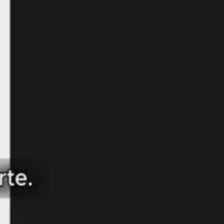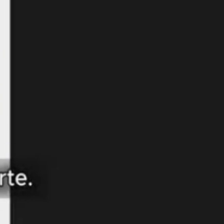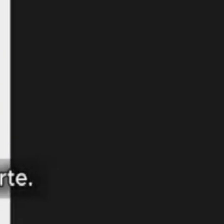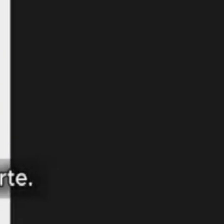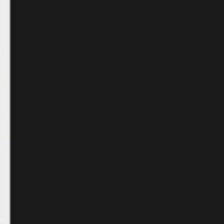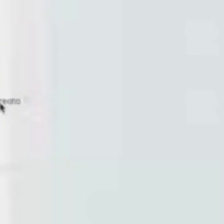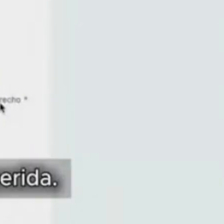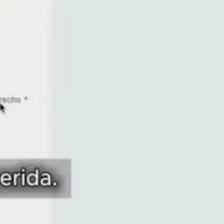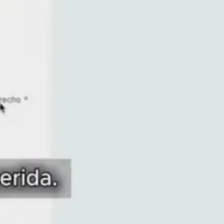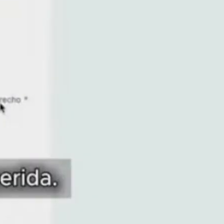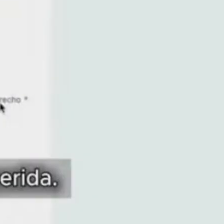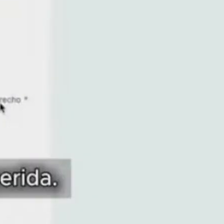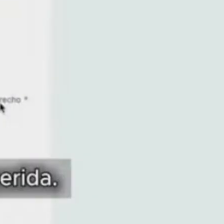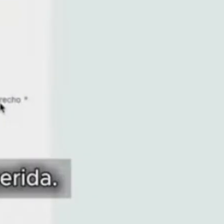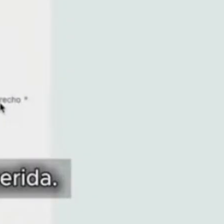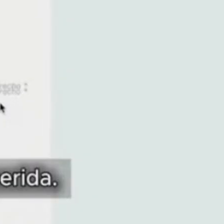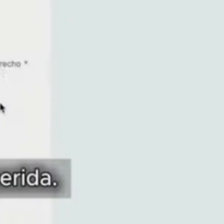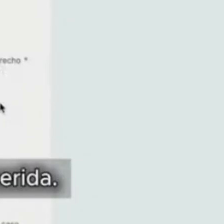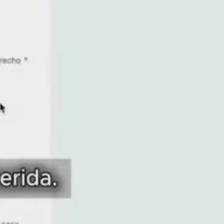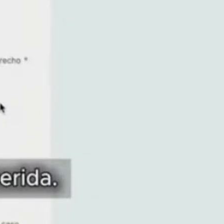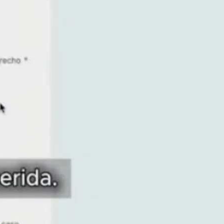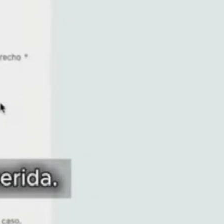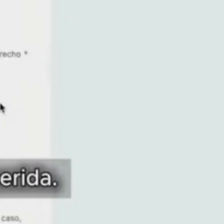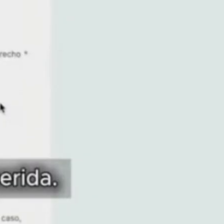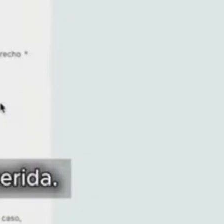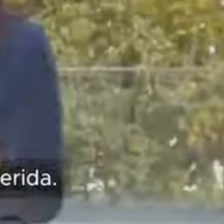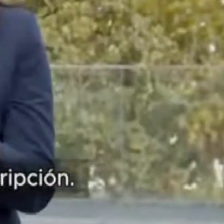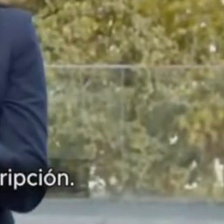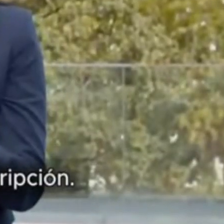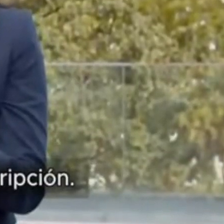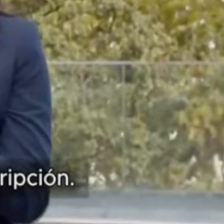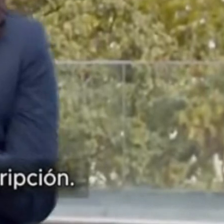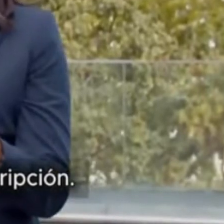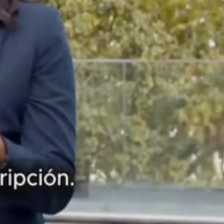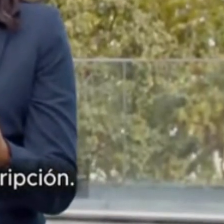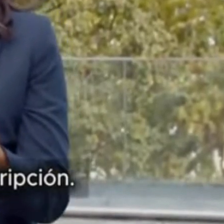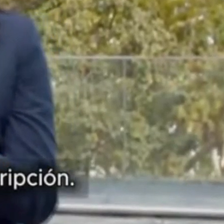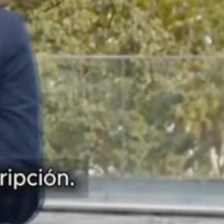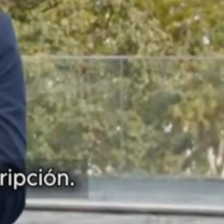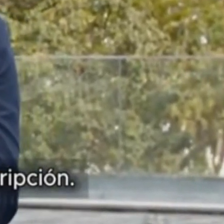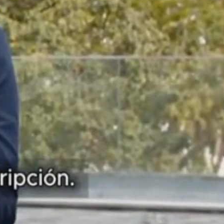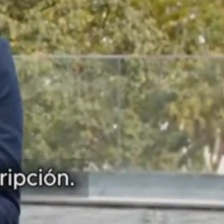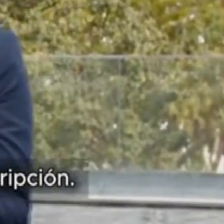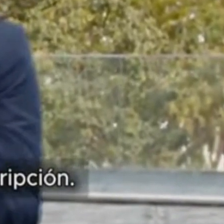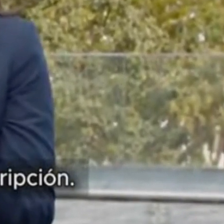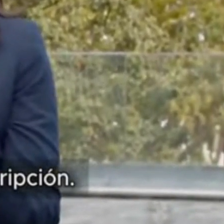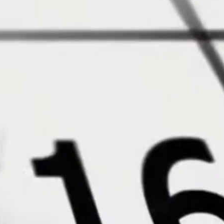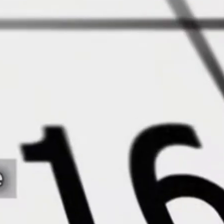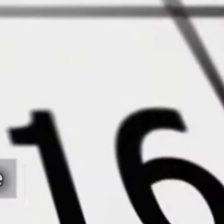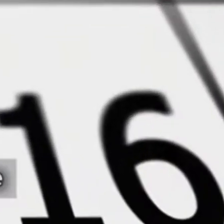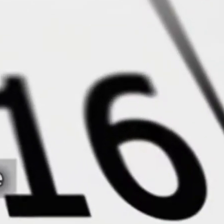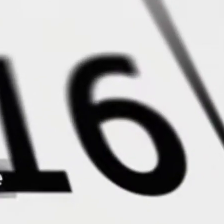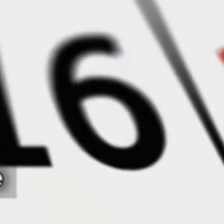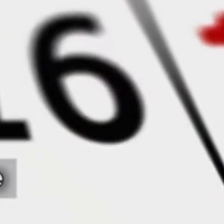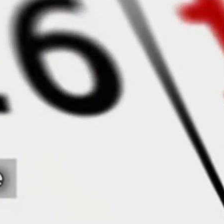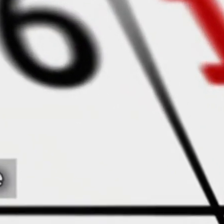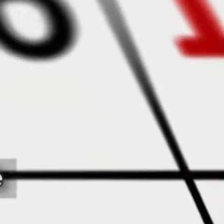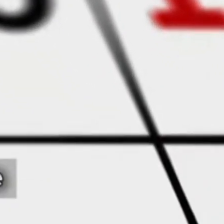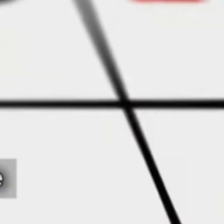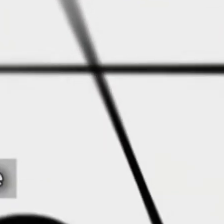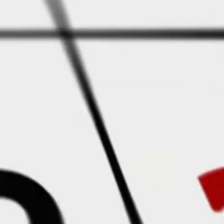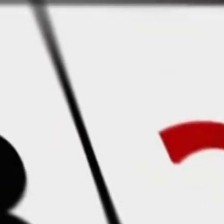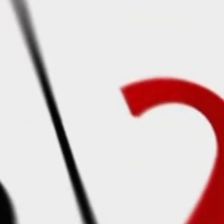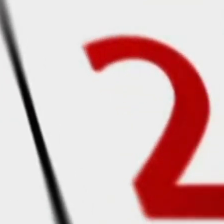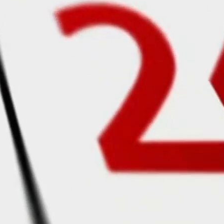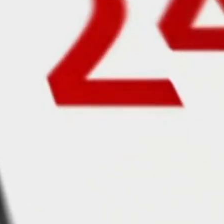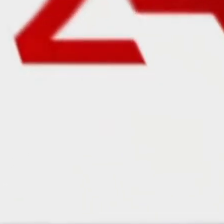que quieres postularte. 4. Ingresa tus datos y documentación requerida. 5. Imprime y guarda tu comprobante de inscripción. Tendrás desde el 5 al 24